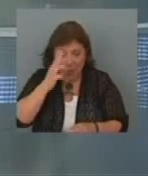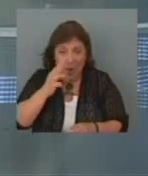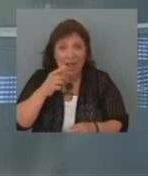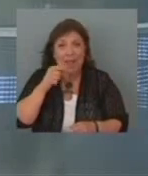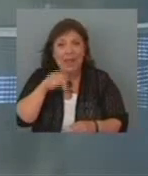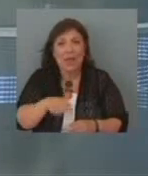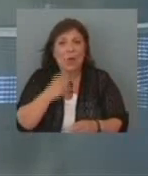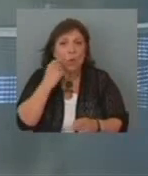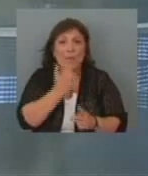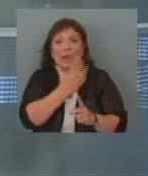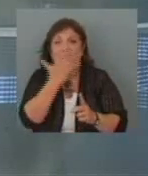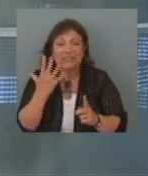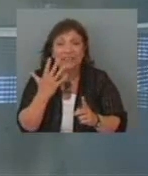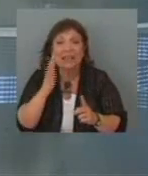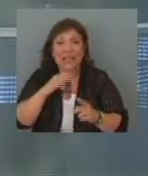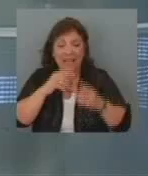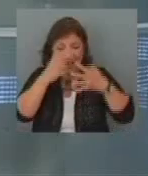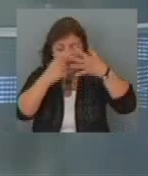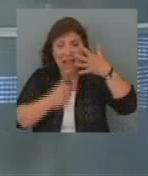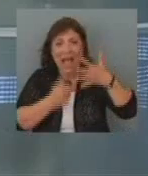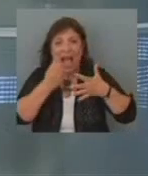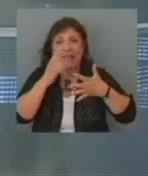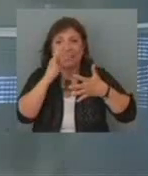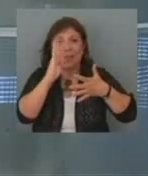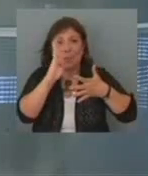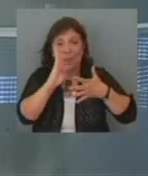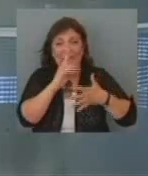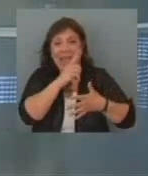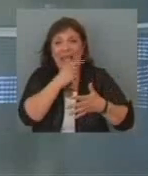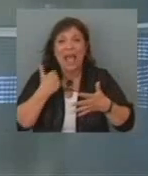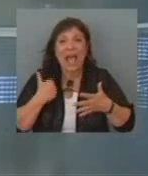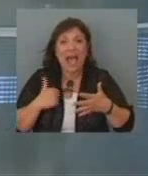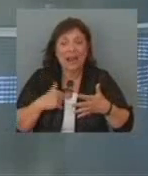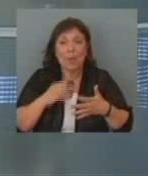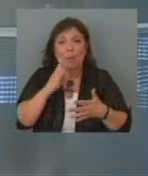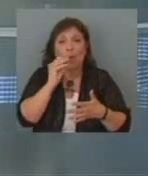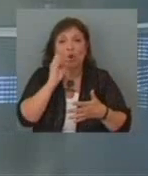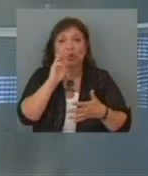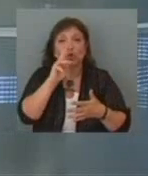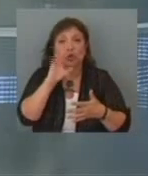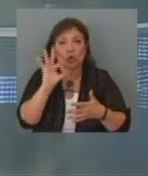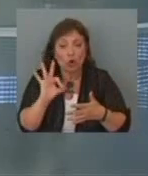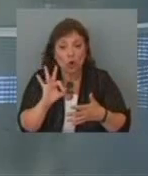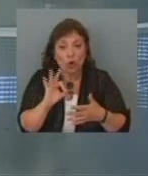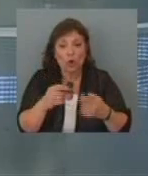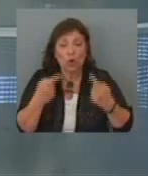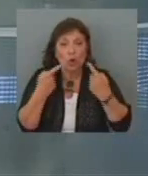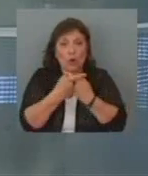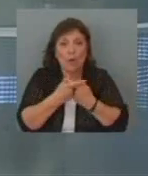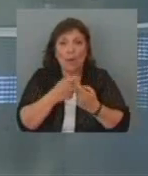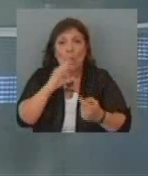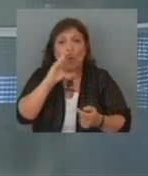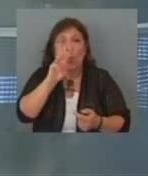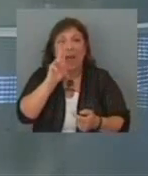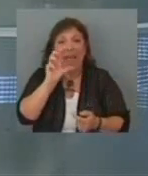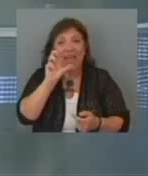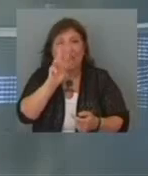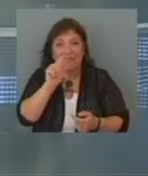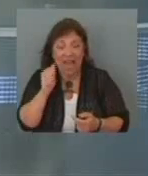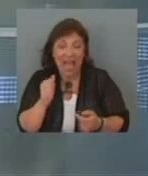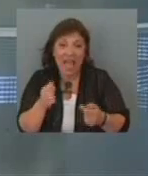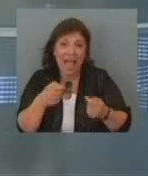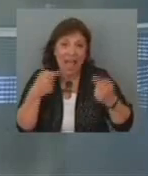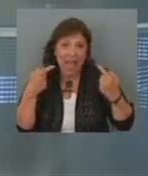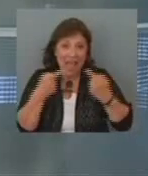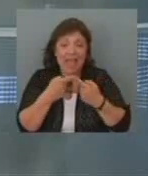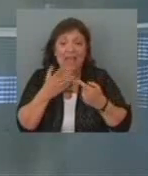el número 5 del ranking ATP, el argentino Juan Martín del Potro, se medirá ante Pablo Cuevas. Claro, la excusa